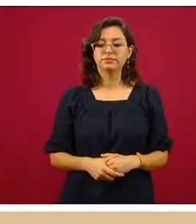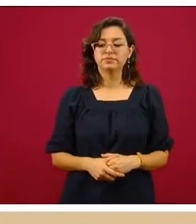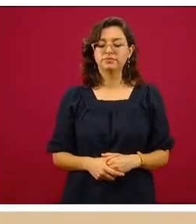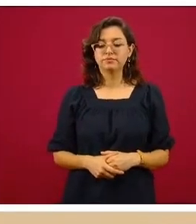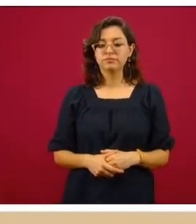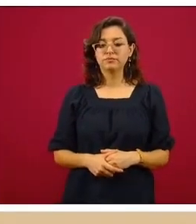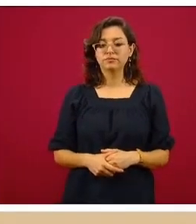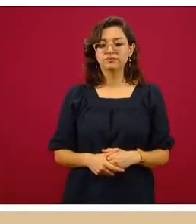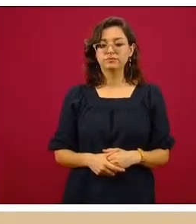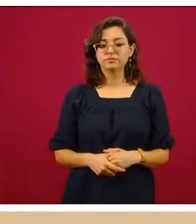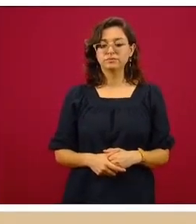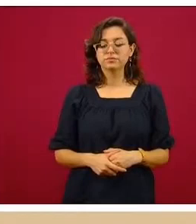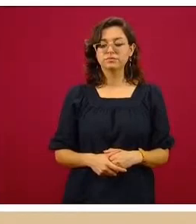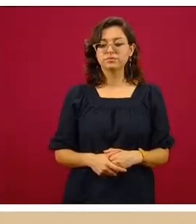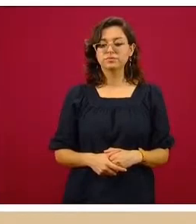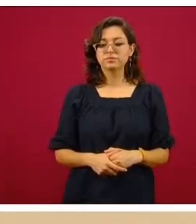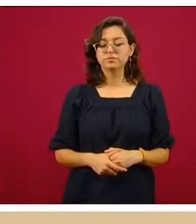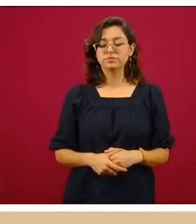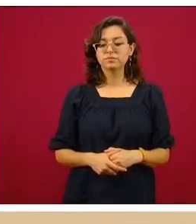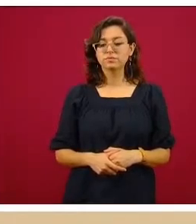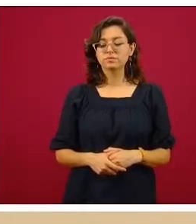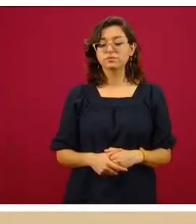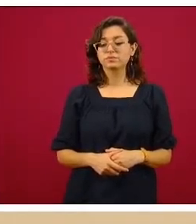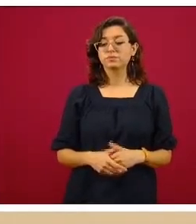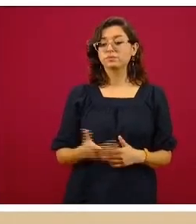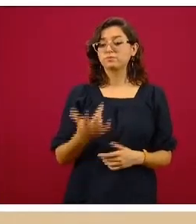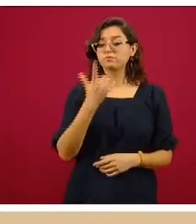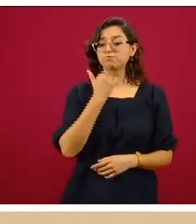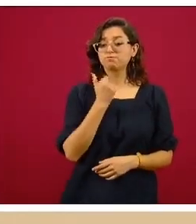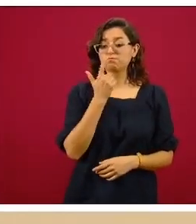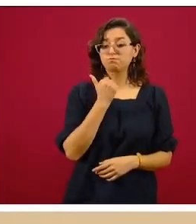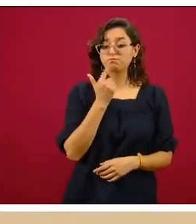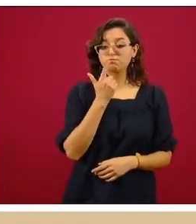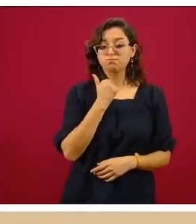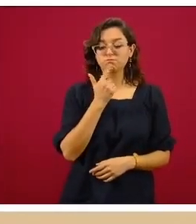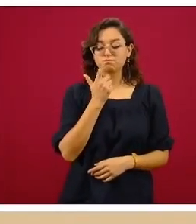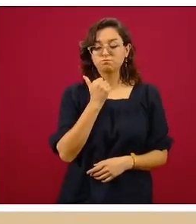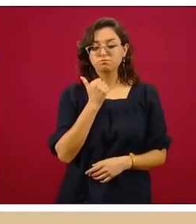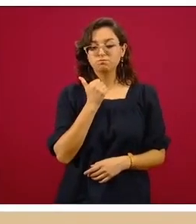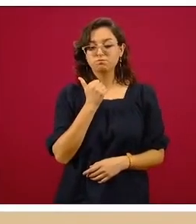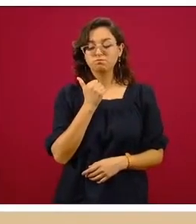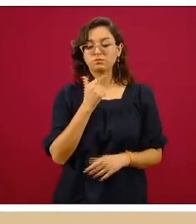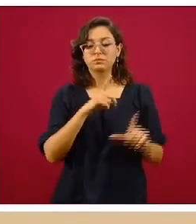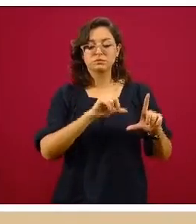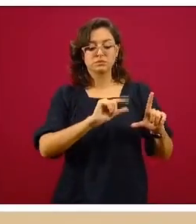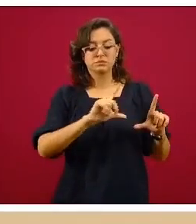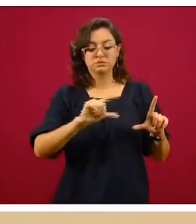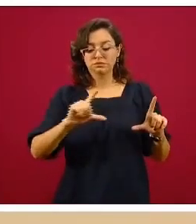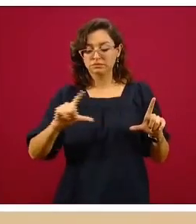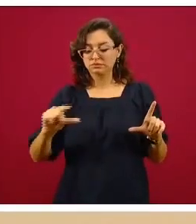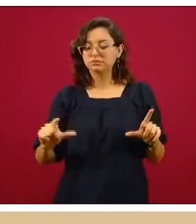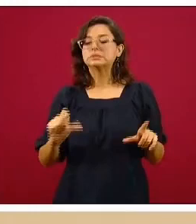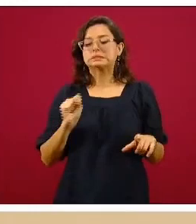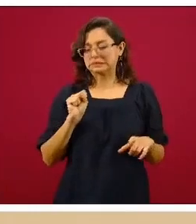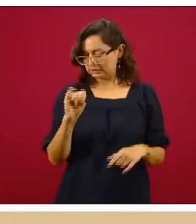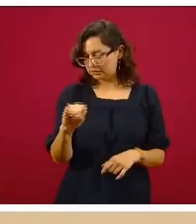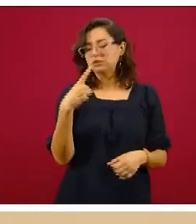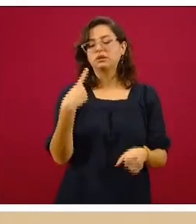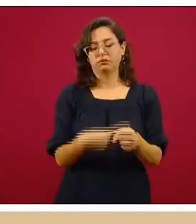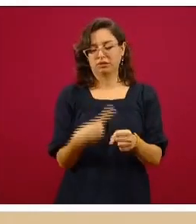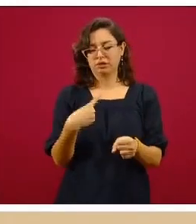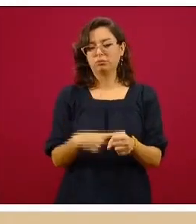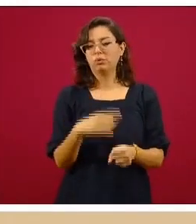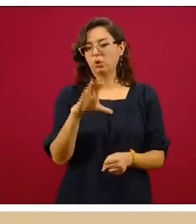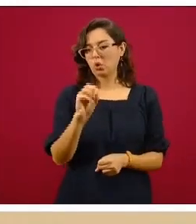curva epidémica en color guinda rojo oscuro. Vemos los casos que ya fueron confirmados,